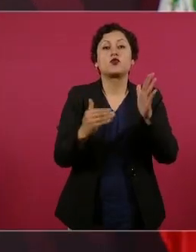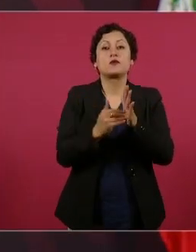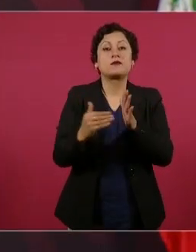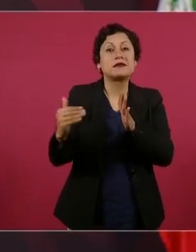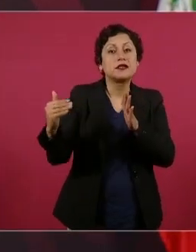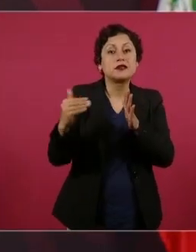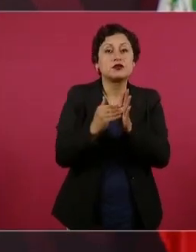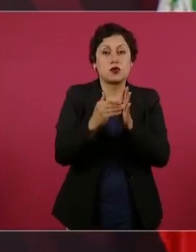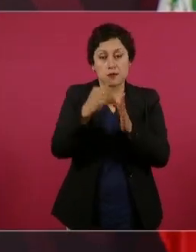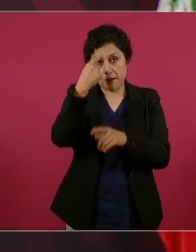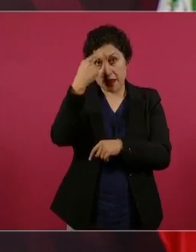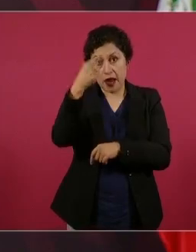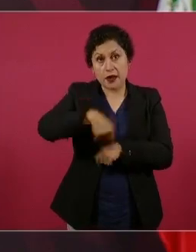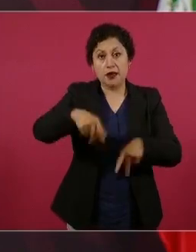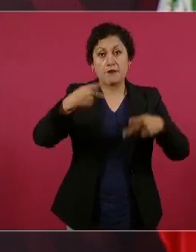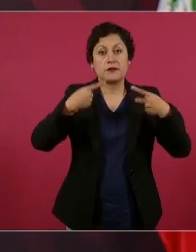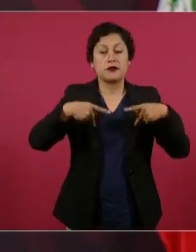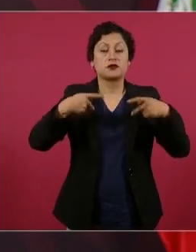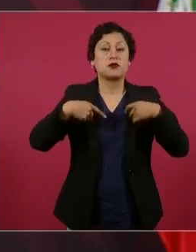educación.